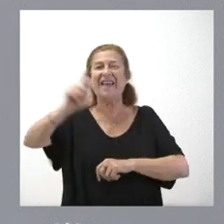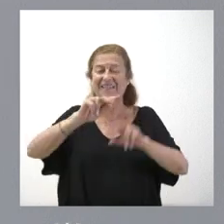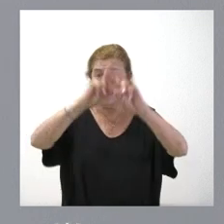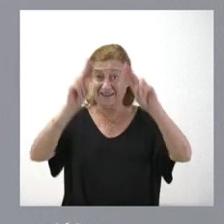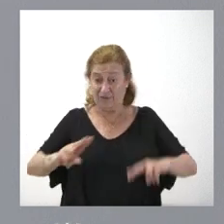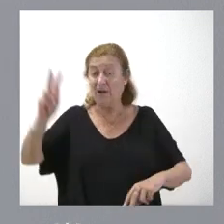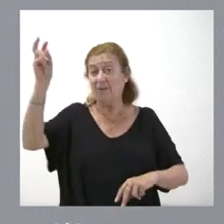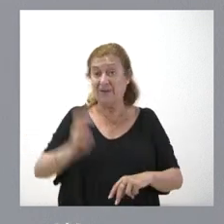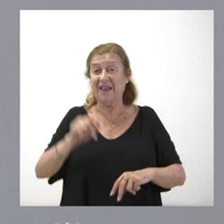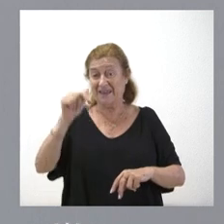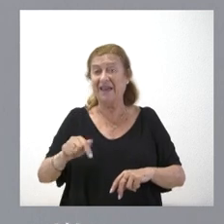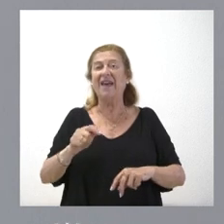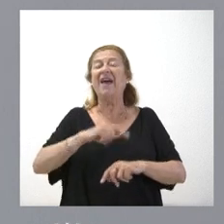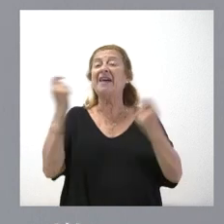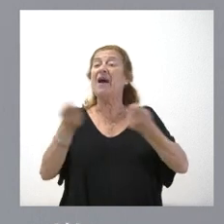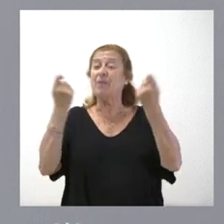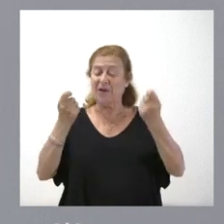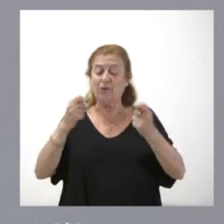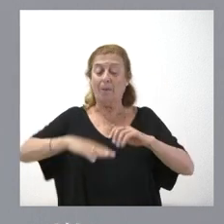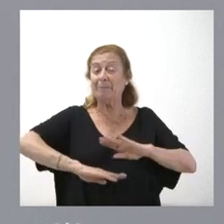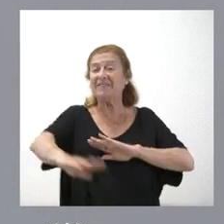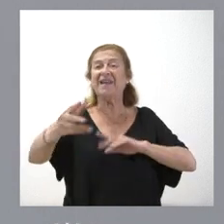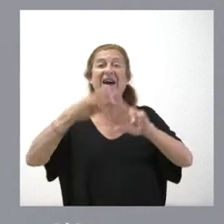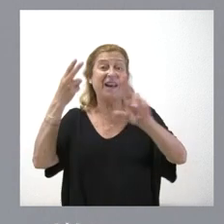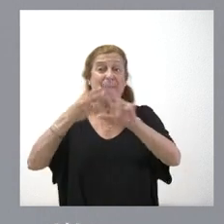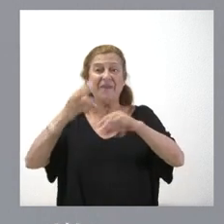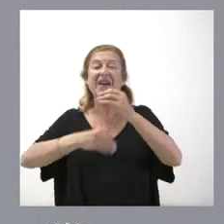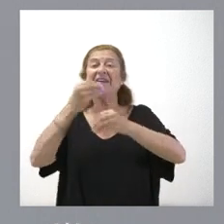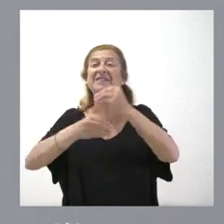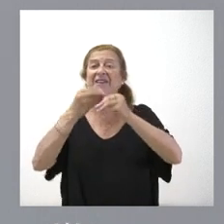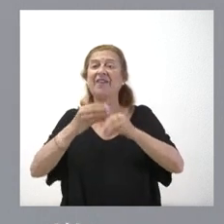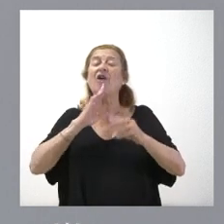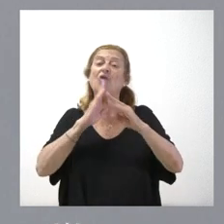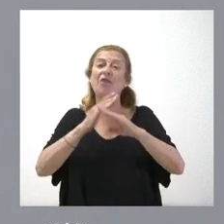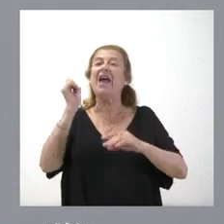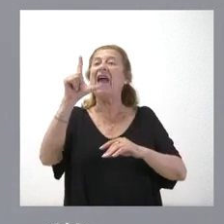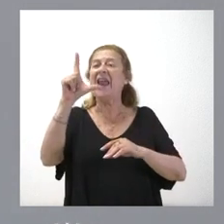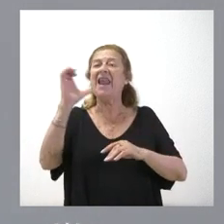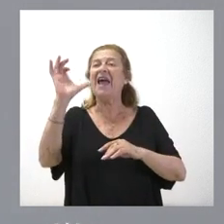internacionales de España en pista rápida que se celebran en la villa de El